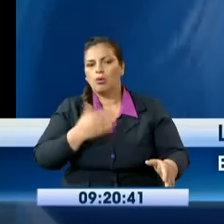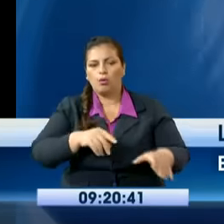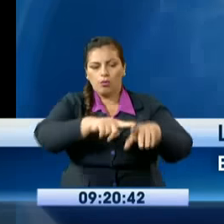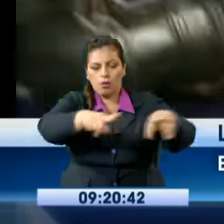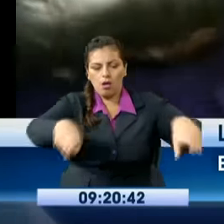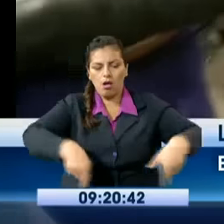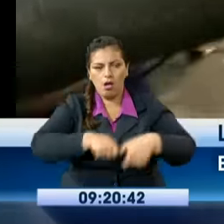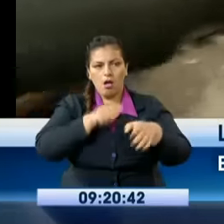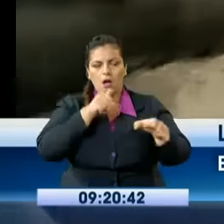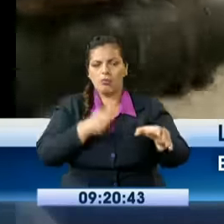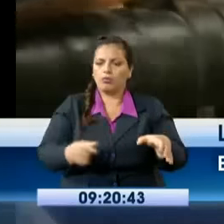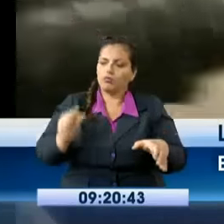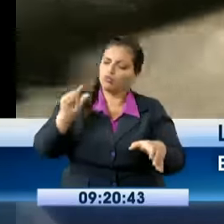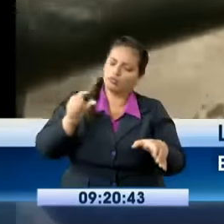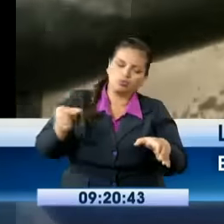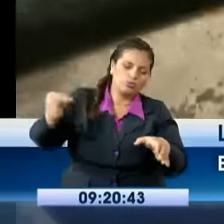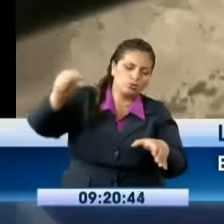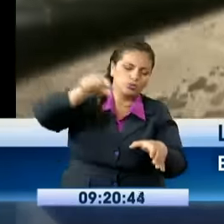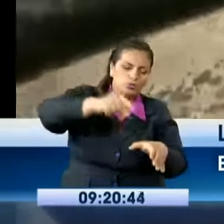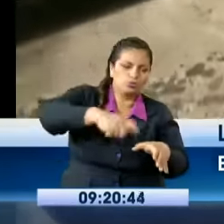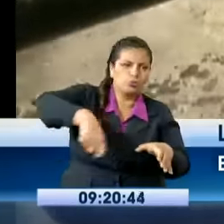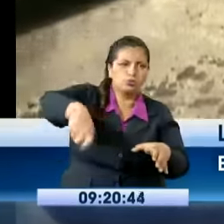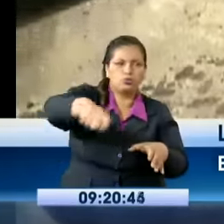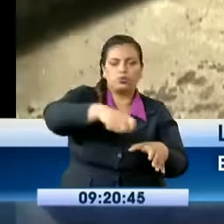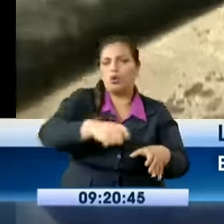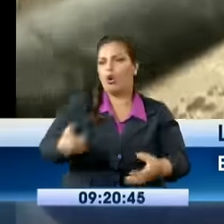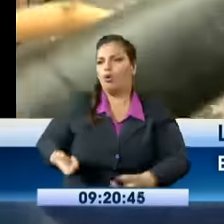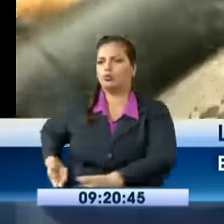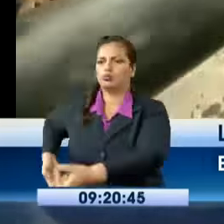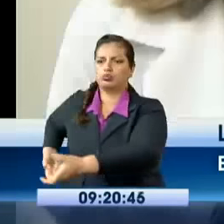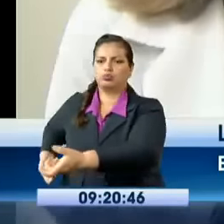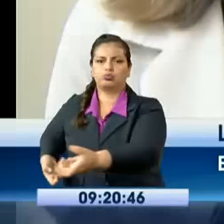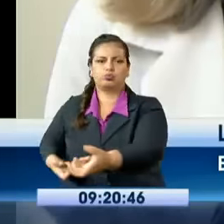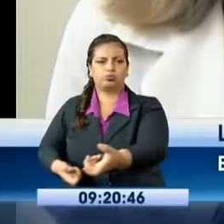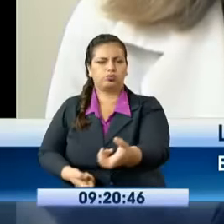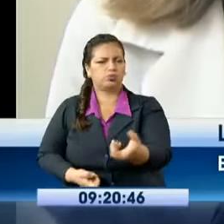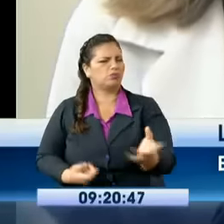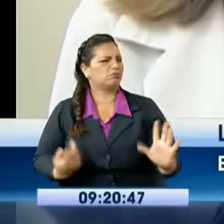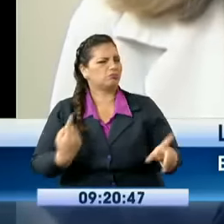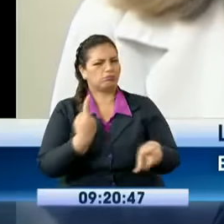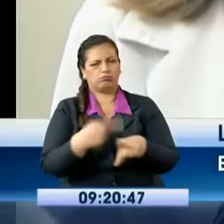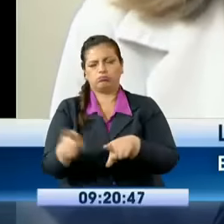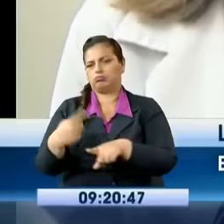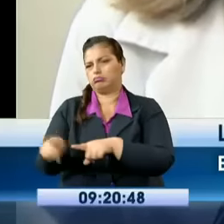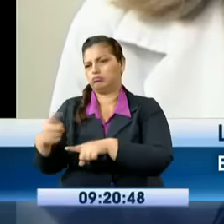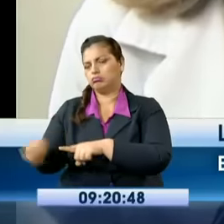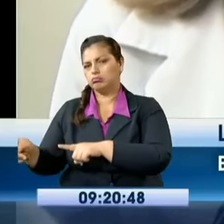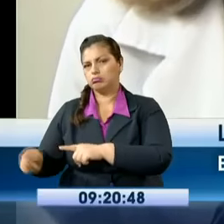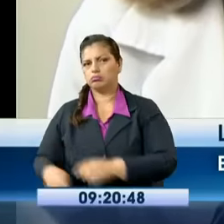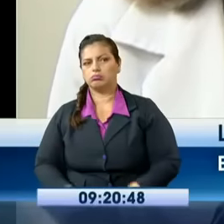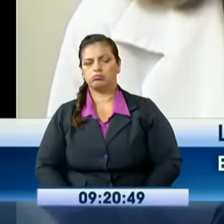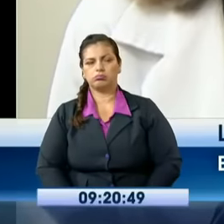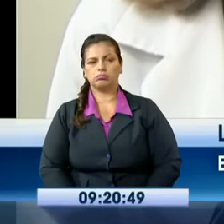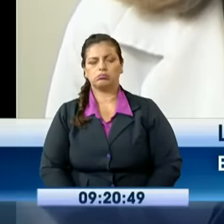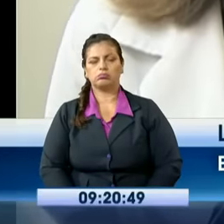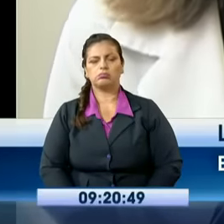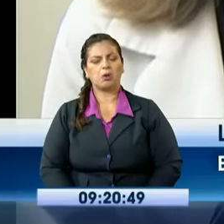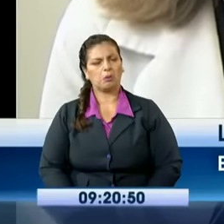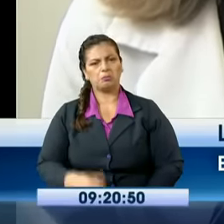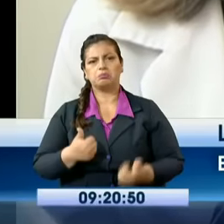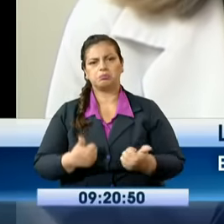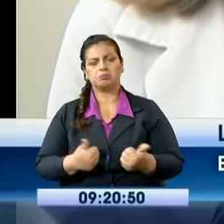batización, las fumigaciones cuando se trata de lo que son los mosquitos adultos, y esto prácticamente ha dado resultados. Es lo que se